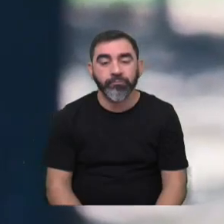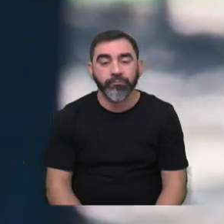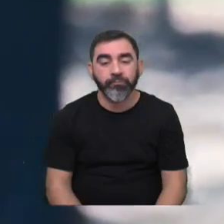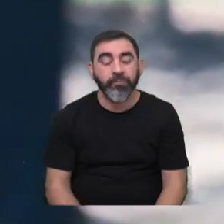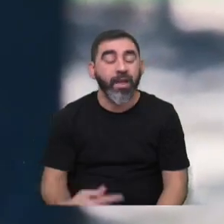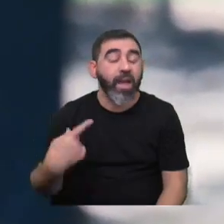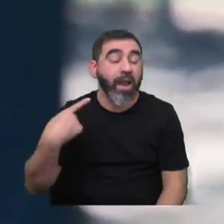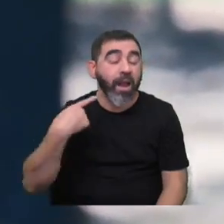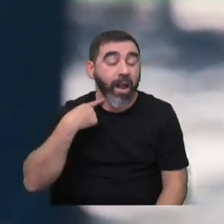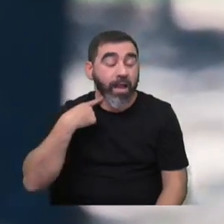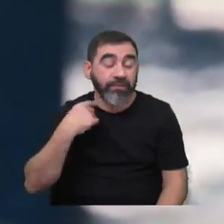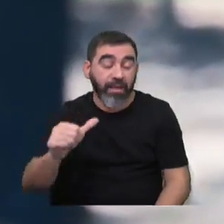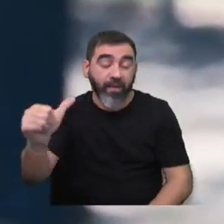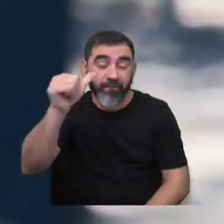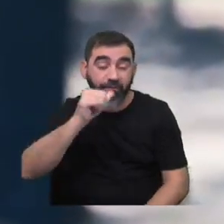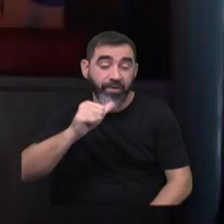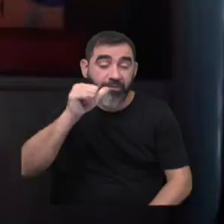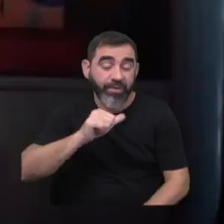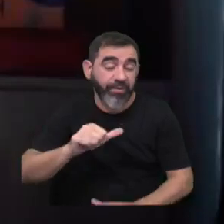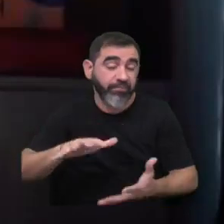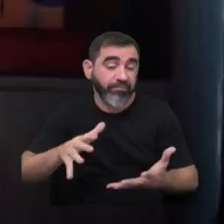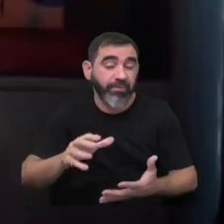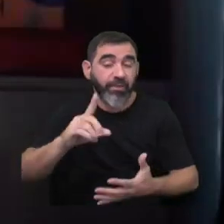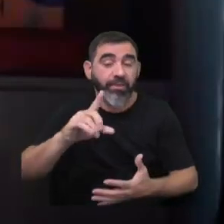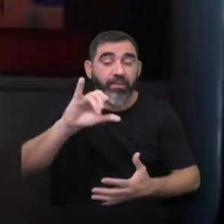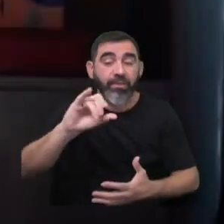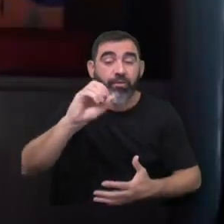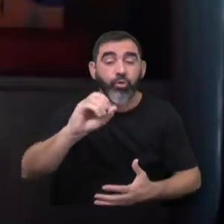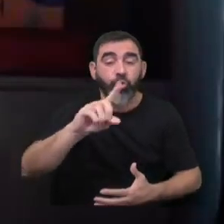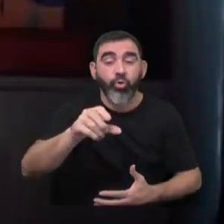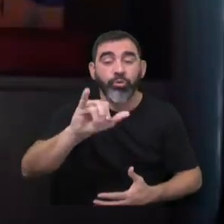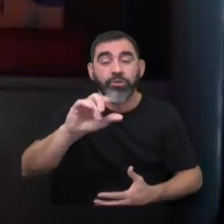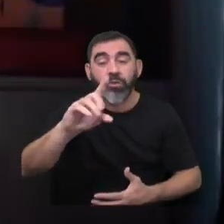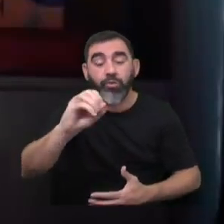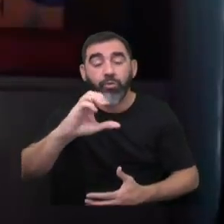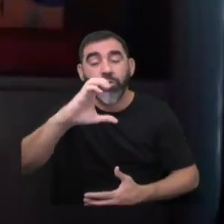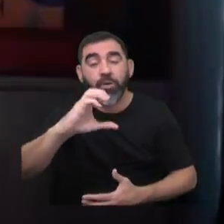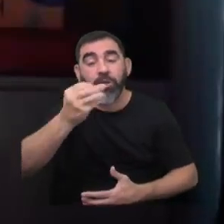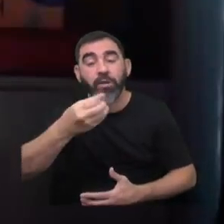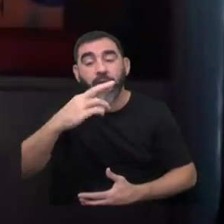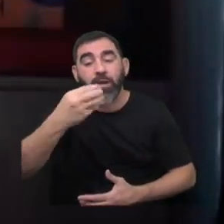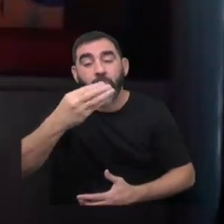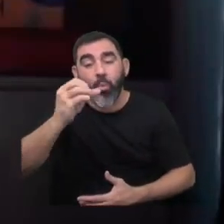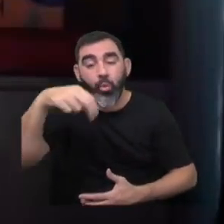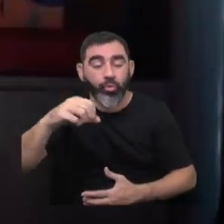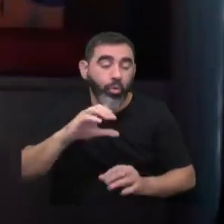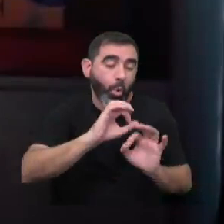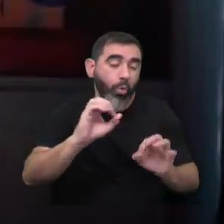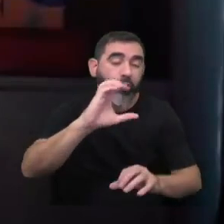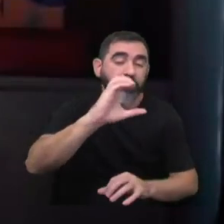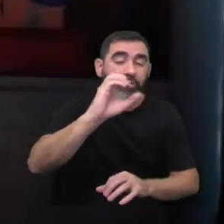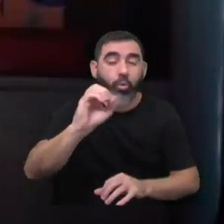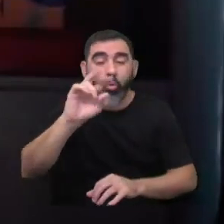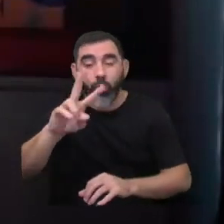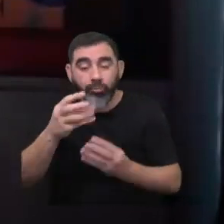El gas de las bebidas es básicamente dióxido de carbono, o como también se lo conoce, CO2, que está disuelto en la bebida en